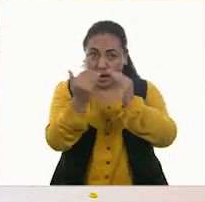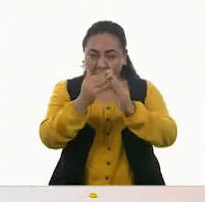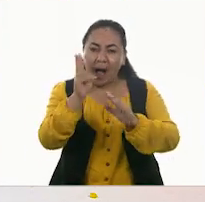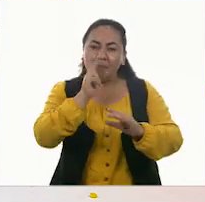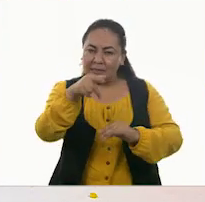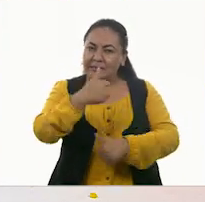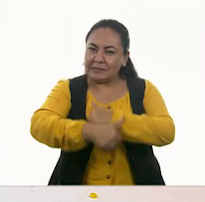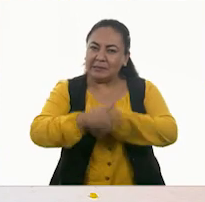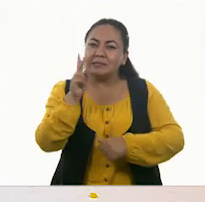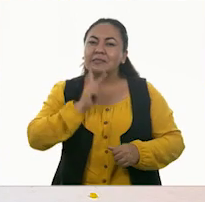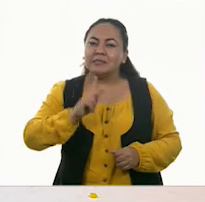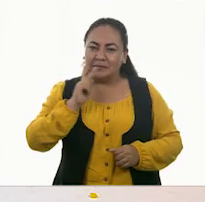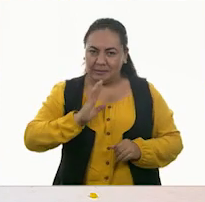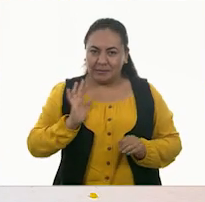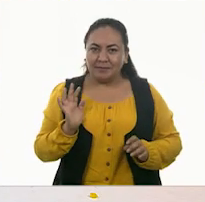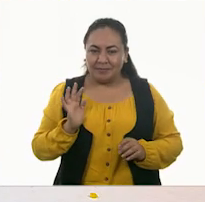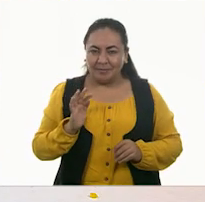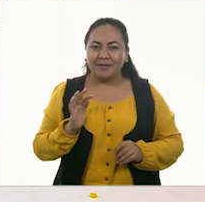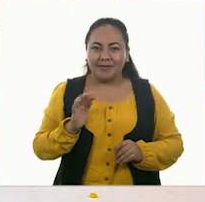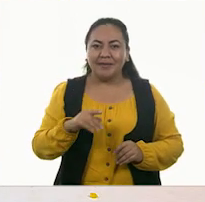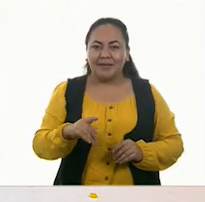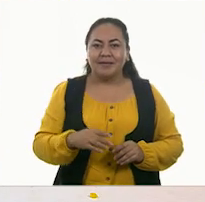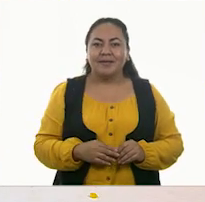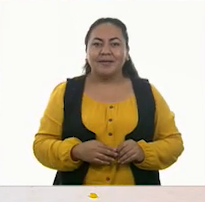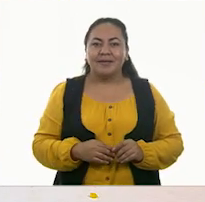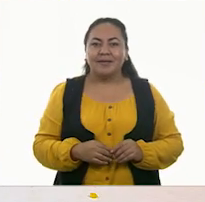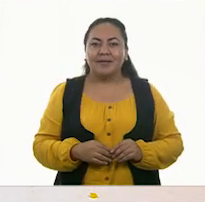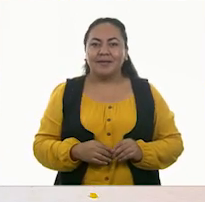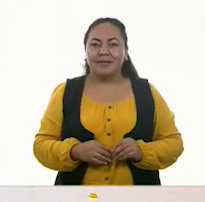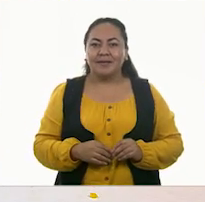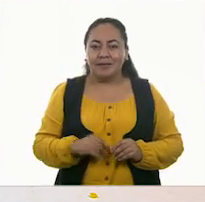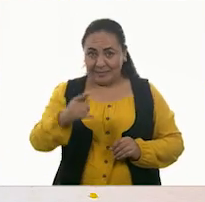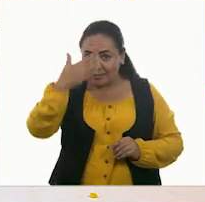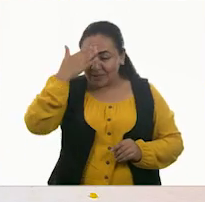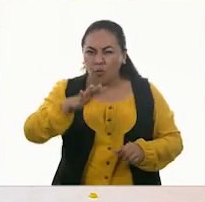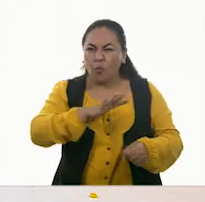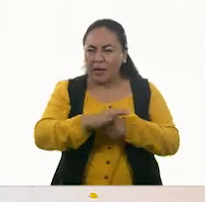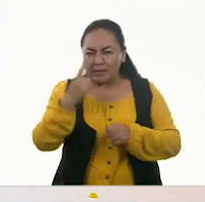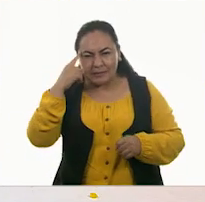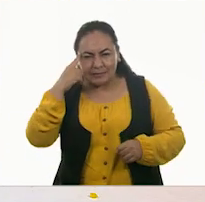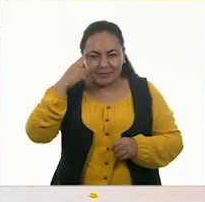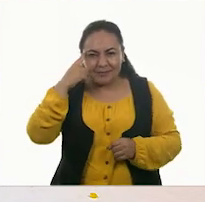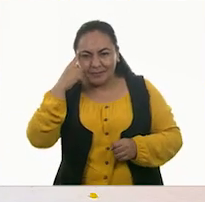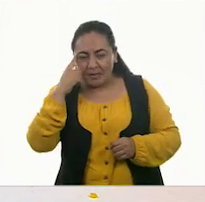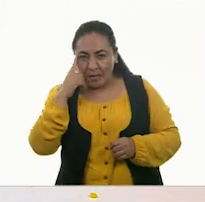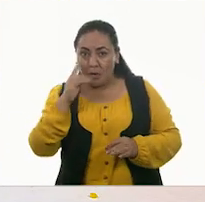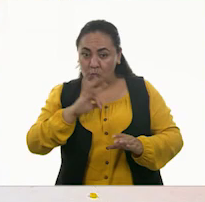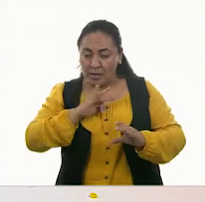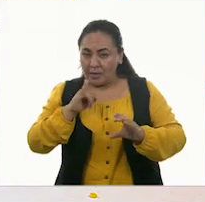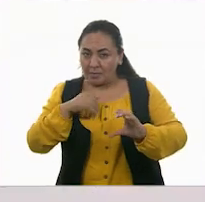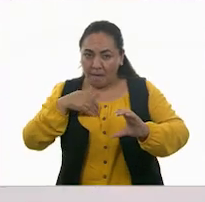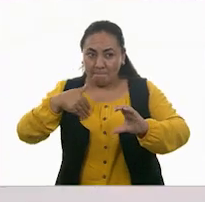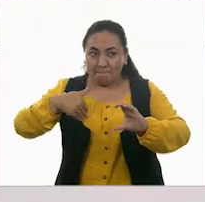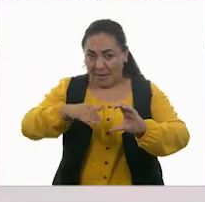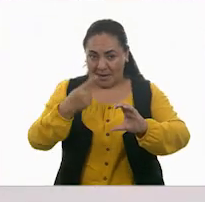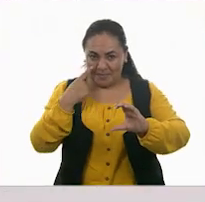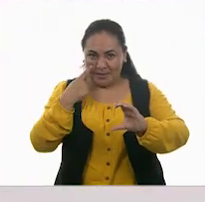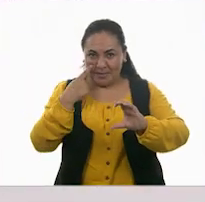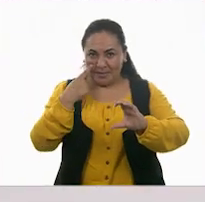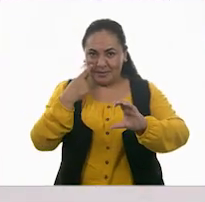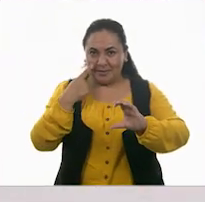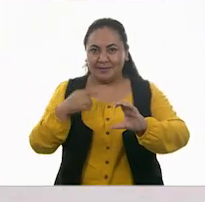casita. Suave, suave, allá en casa. Amigos, ya conocemos cuál es el truco. ¿Cómo si entran? Sí, sí, entra. Sí que entra,